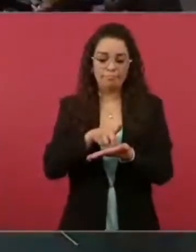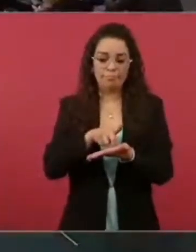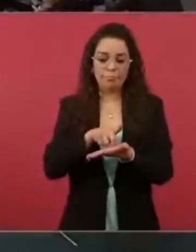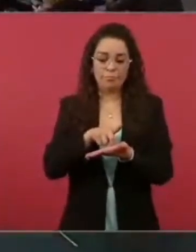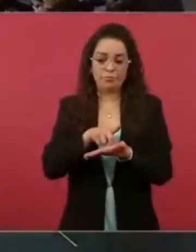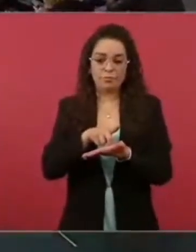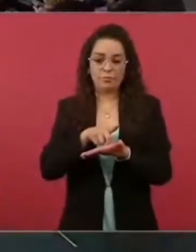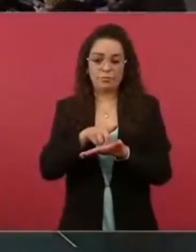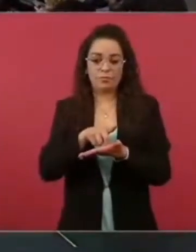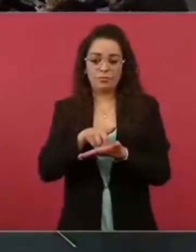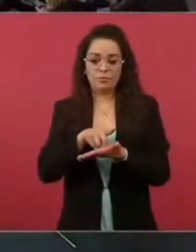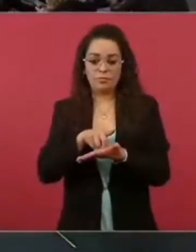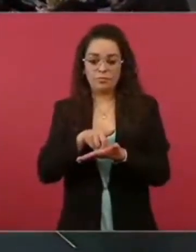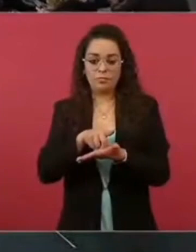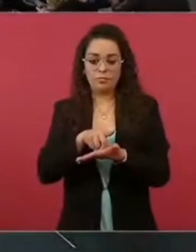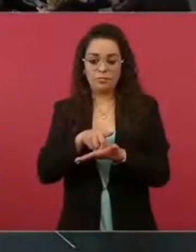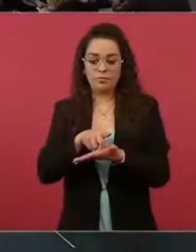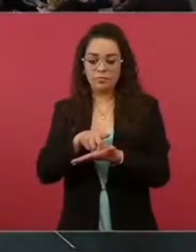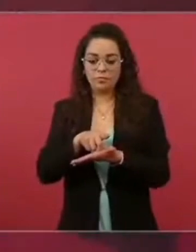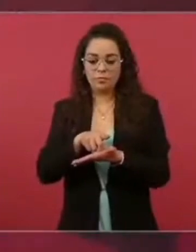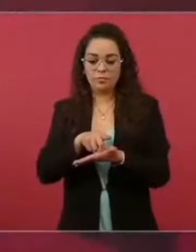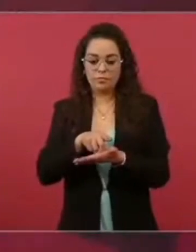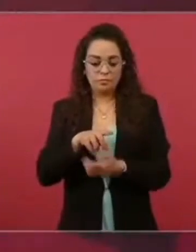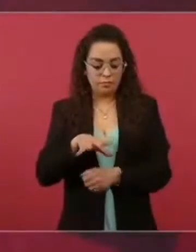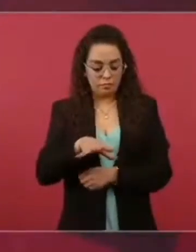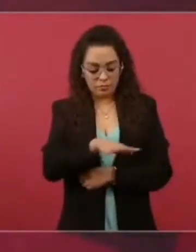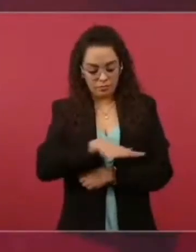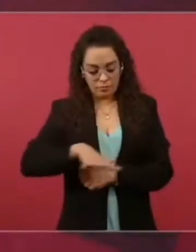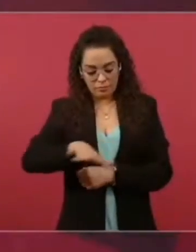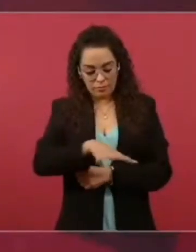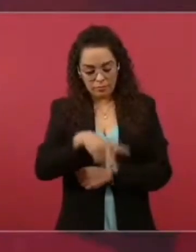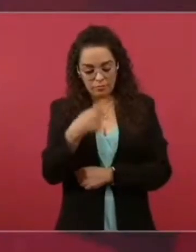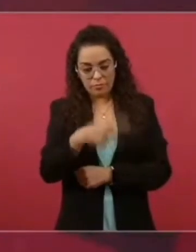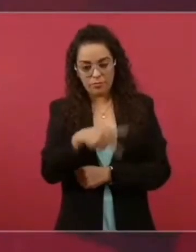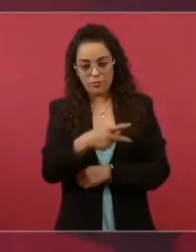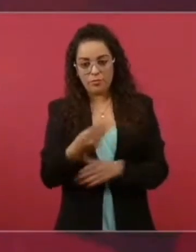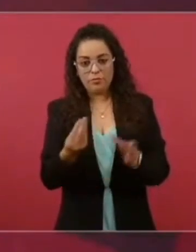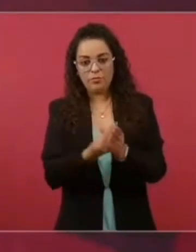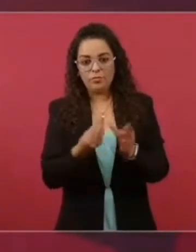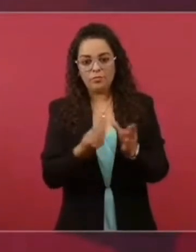región que tiene que ver con la industria maquiladora,